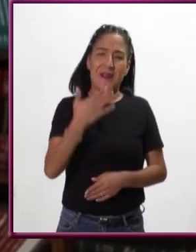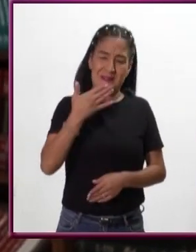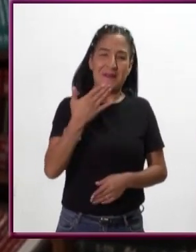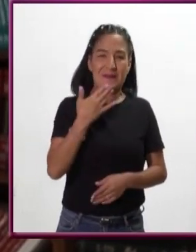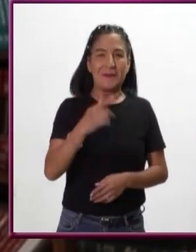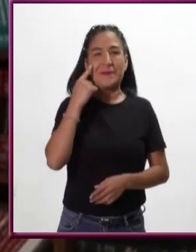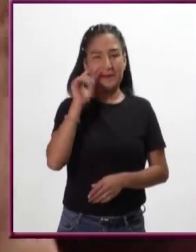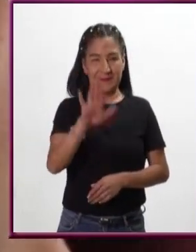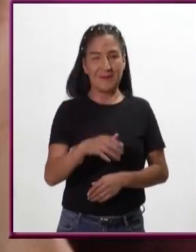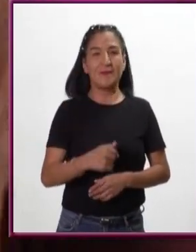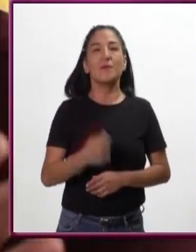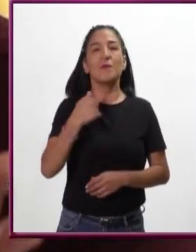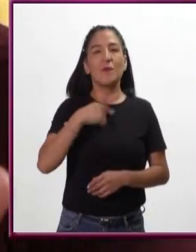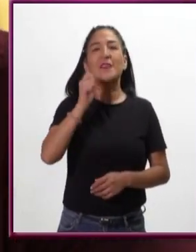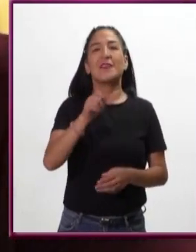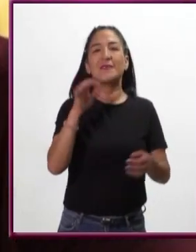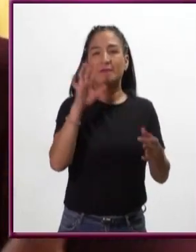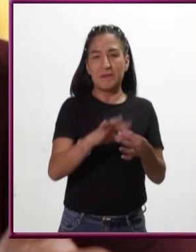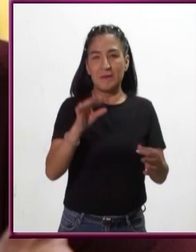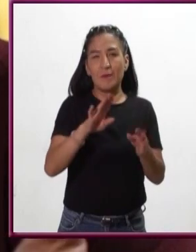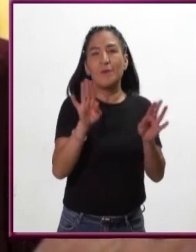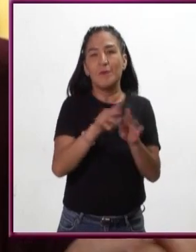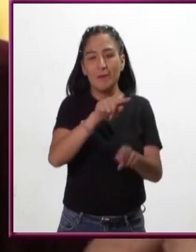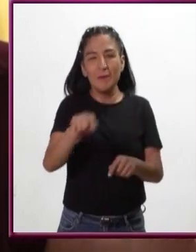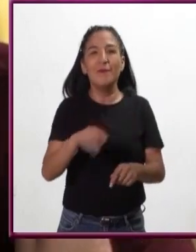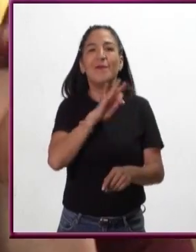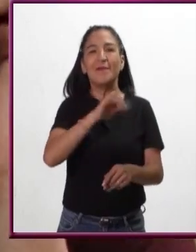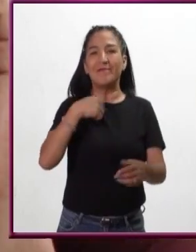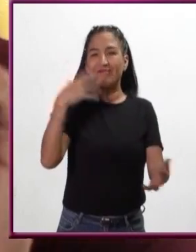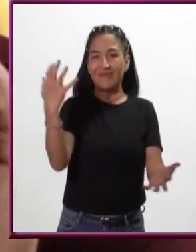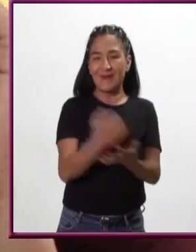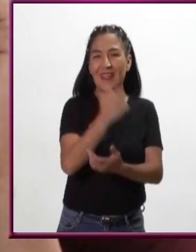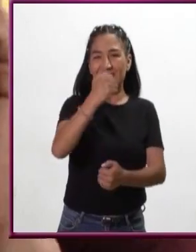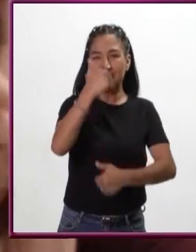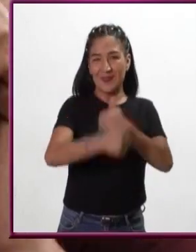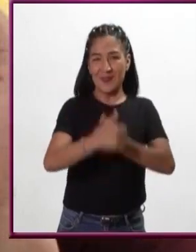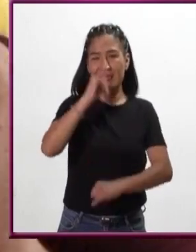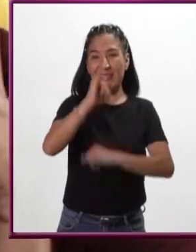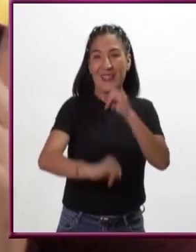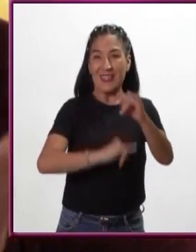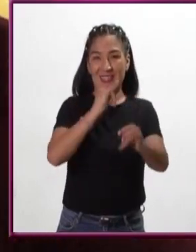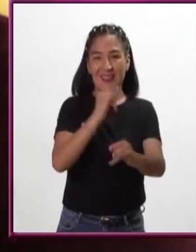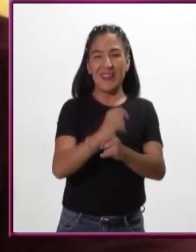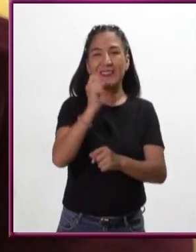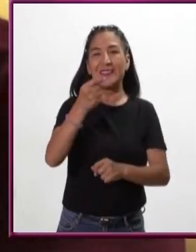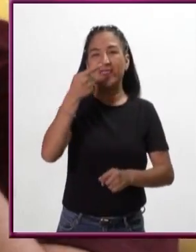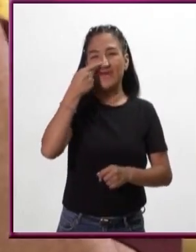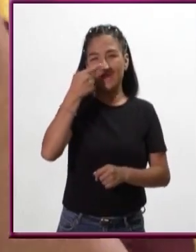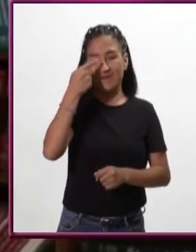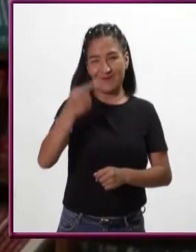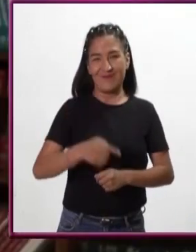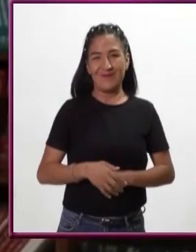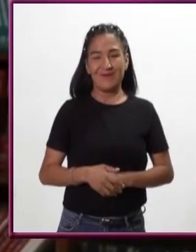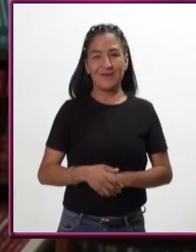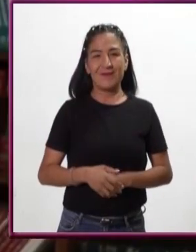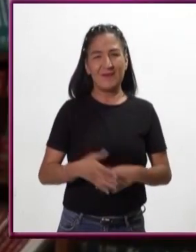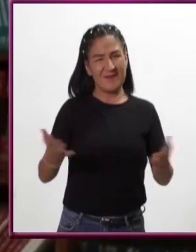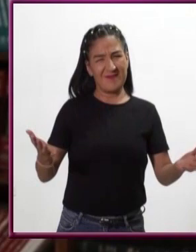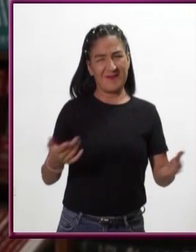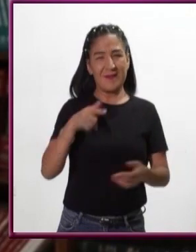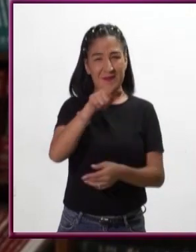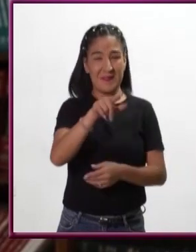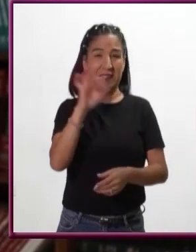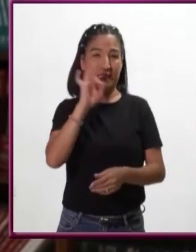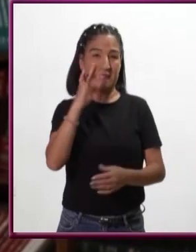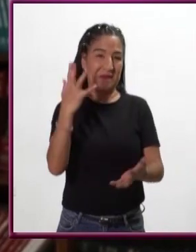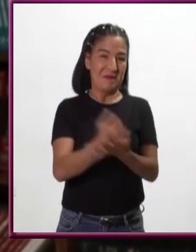Está bien, mira, estoy siguiendo esta rutina para poder ganar el gran concurso internacional de narices. No